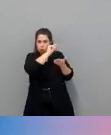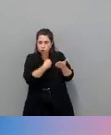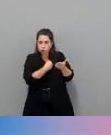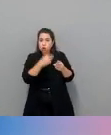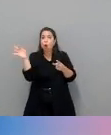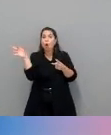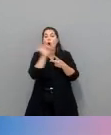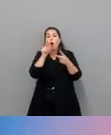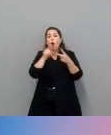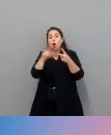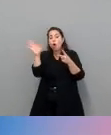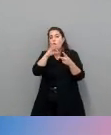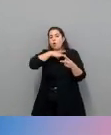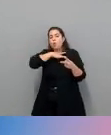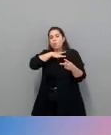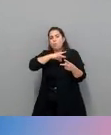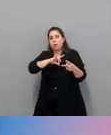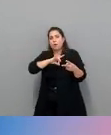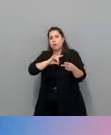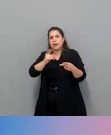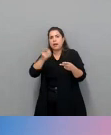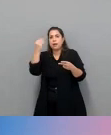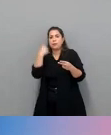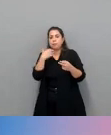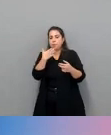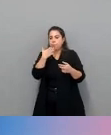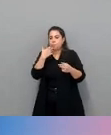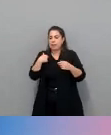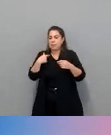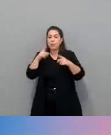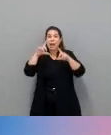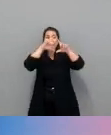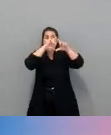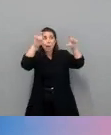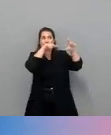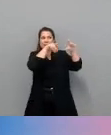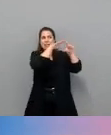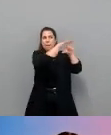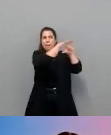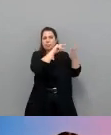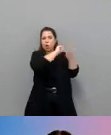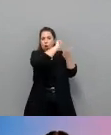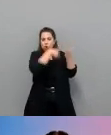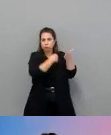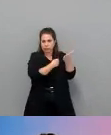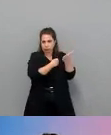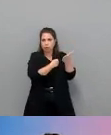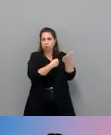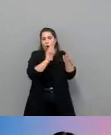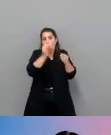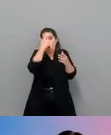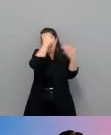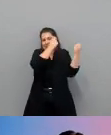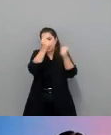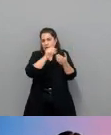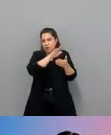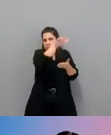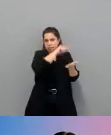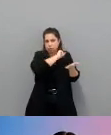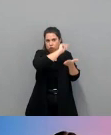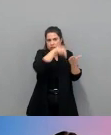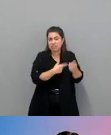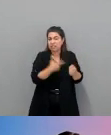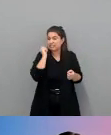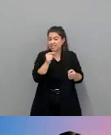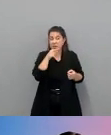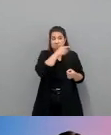o puede ser contratado a través de, por ejemplo, de empresas o entidades. Habitualmente se hace por esa vía, porque en caso de